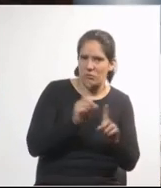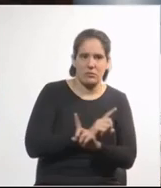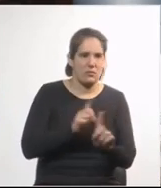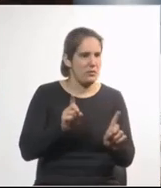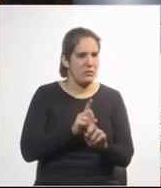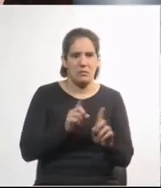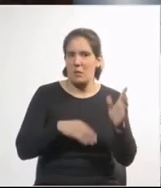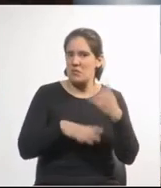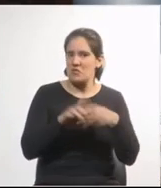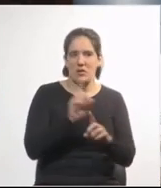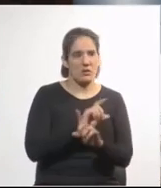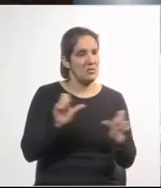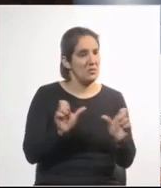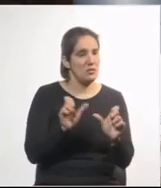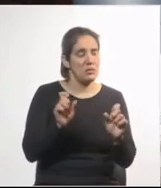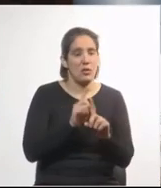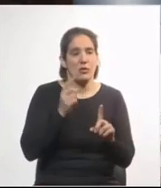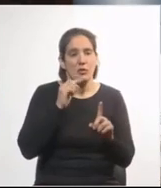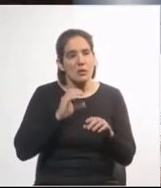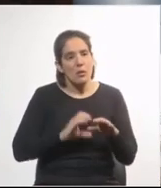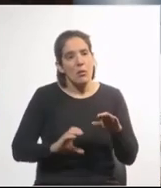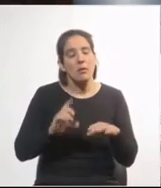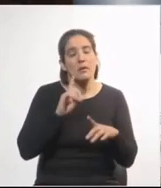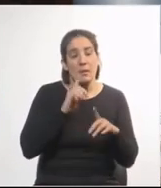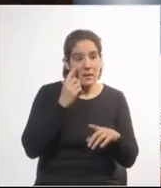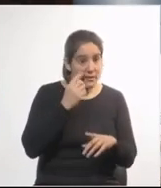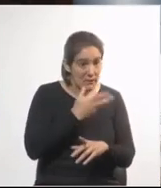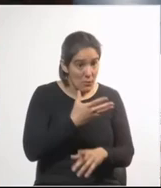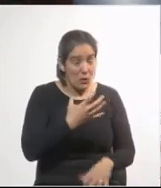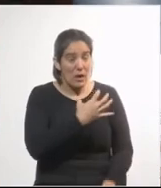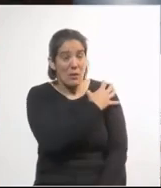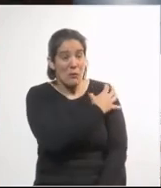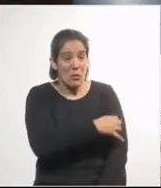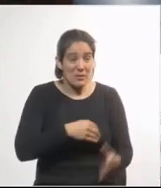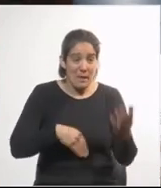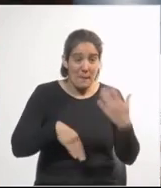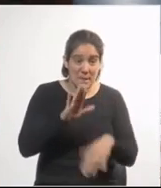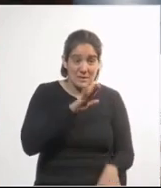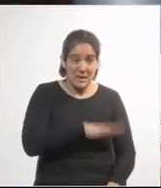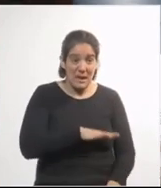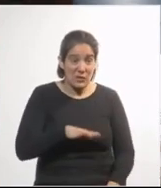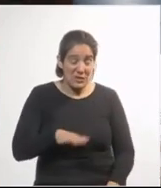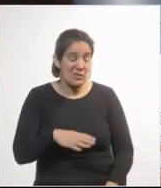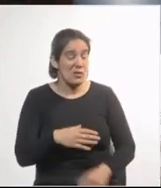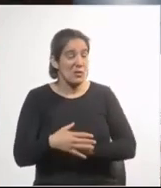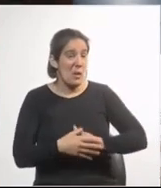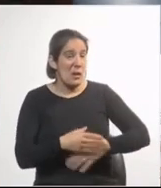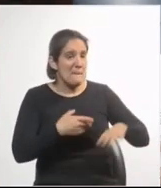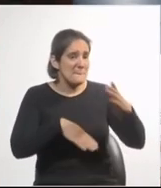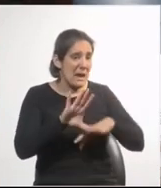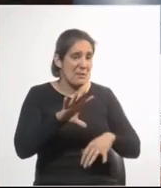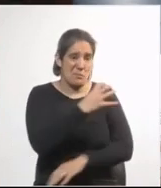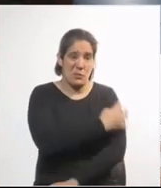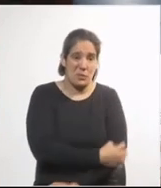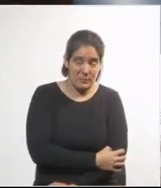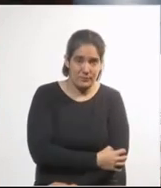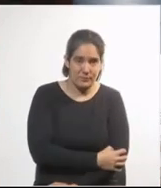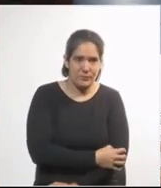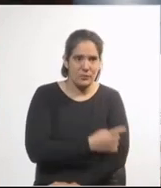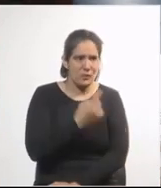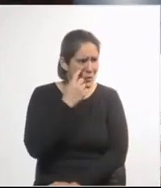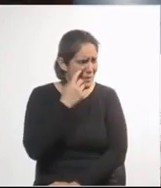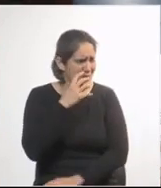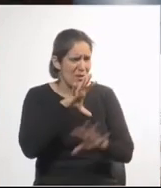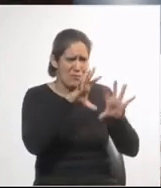Y para colmo, subió la pobreza en la primera infancia en el año 2022. El fracaso ha sido